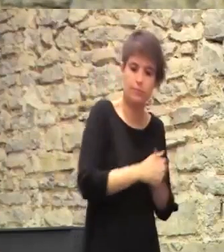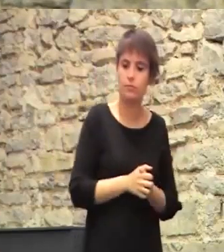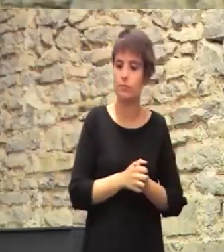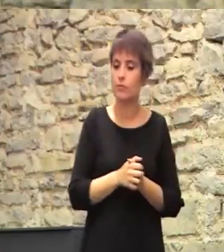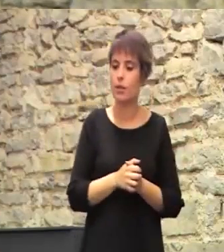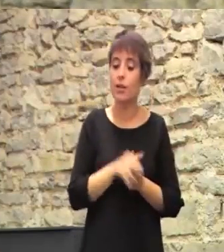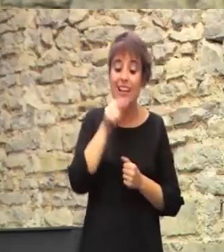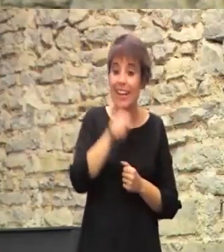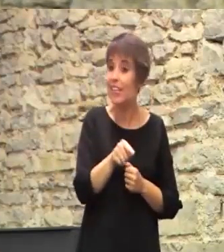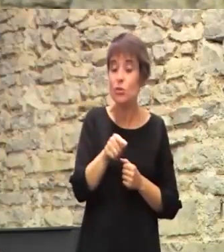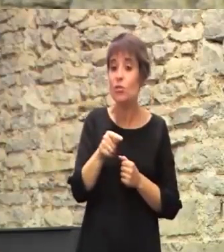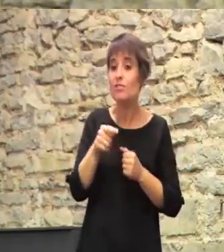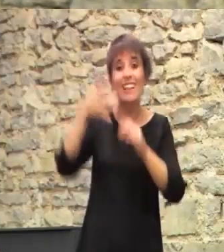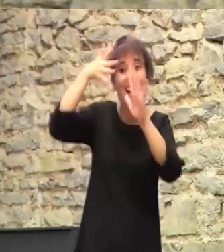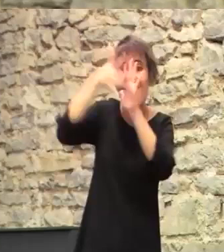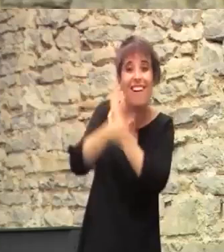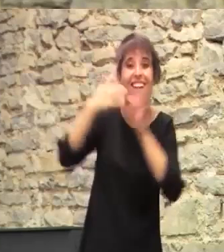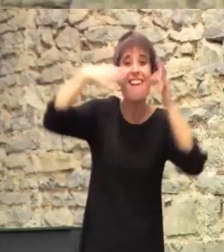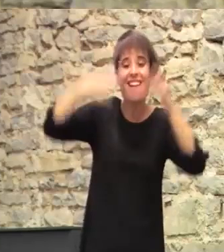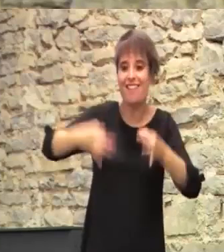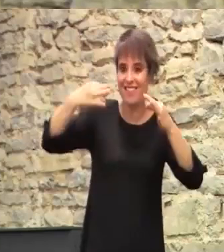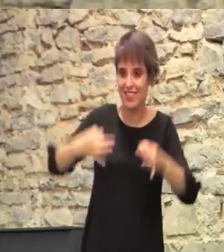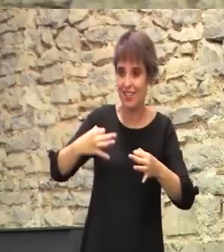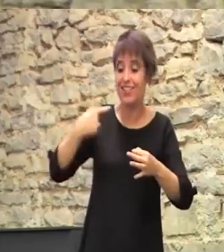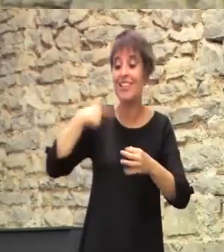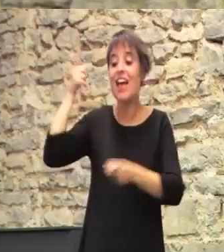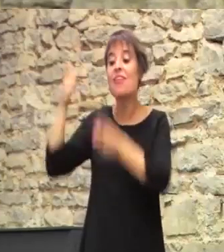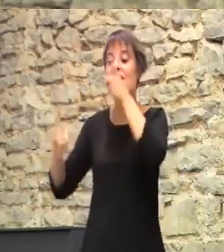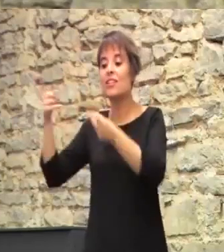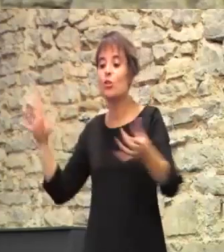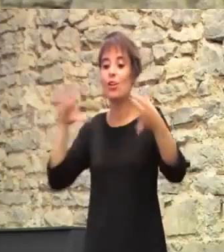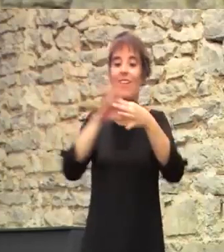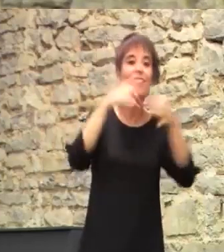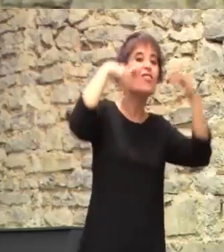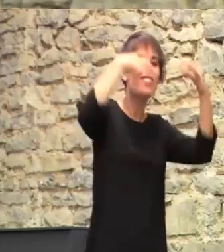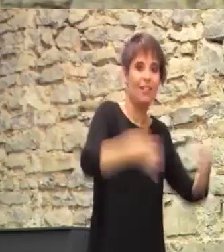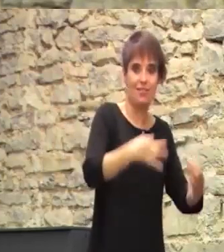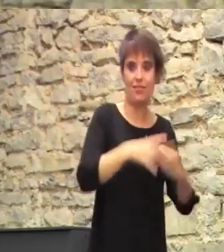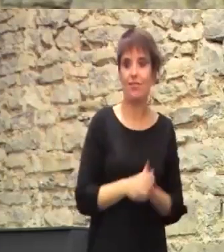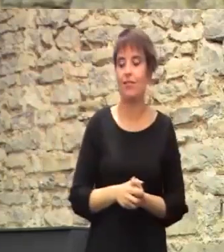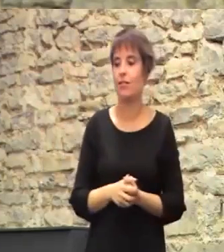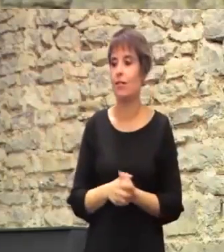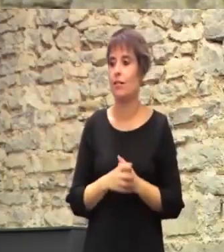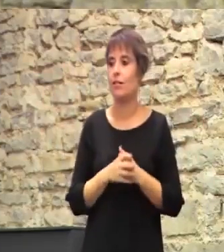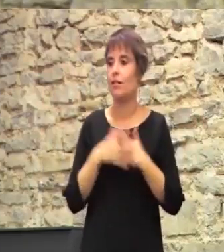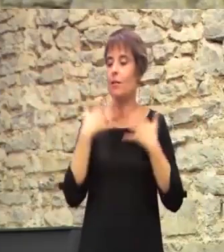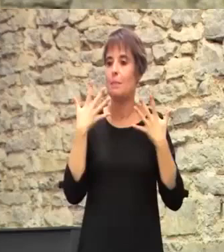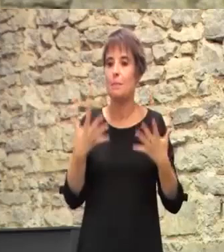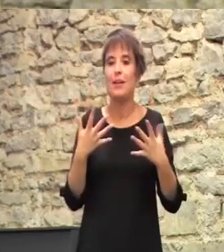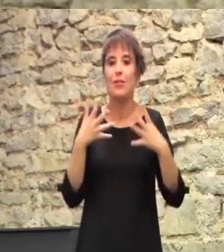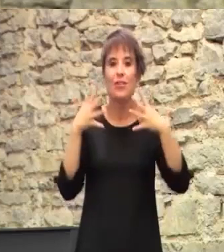está describiendo una realidad y está decidiendo en base de realidad ahora no puede haber